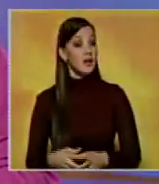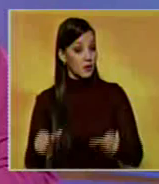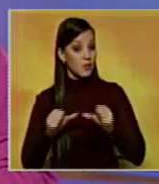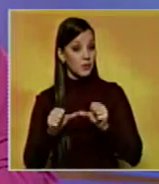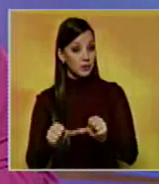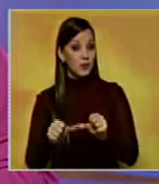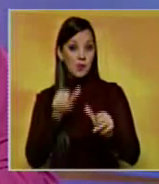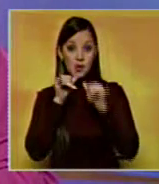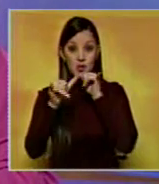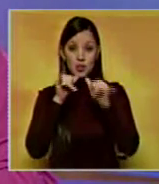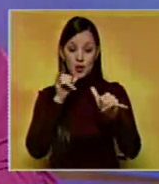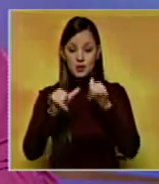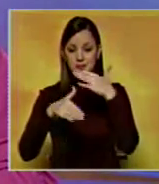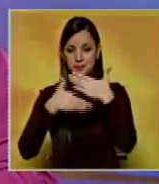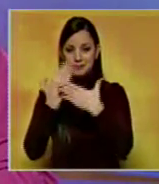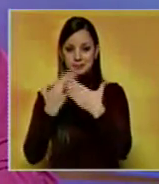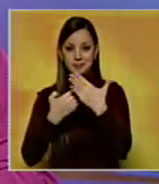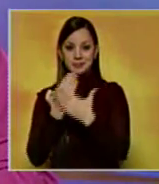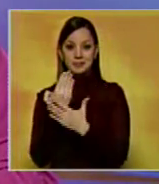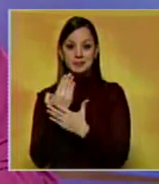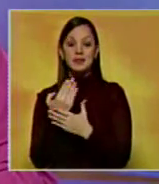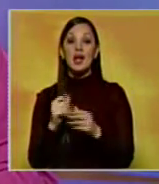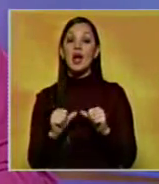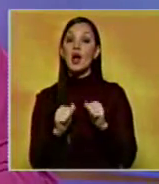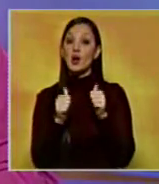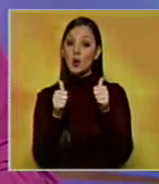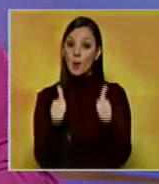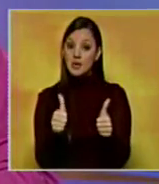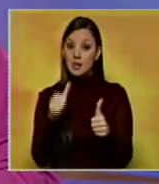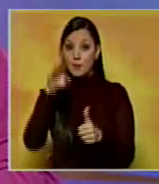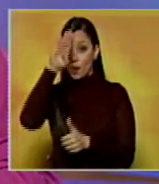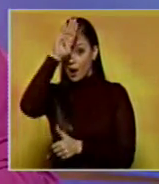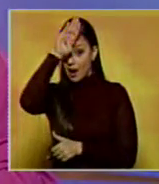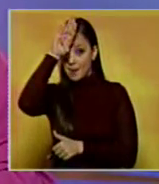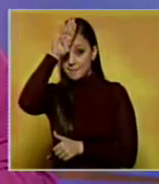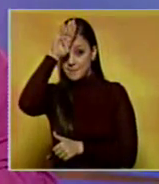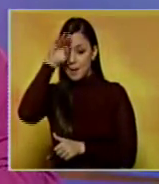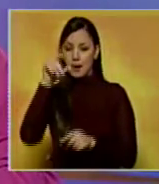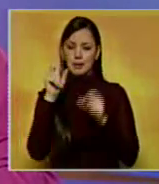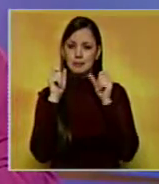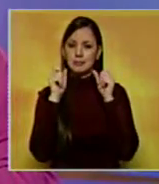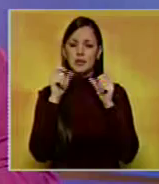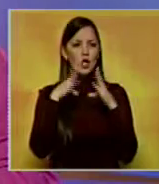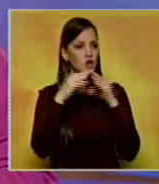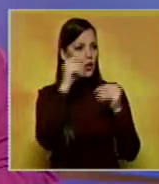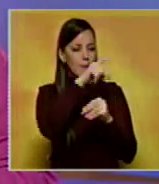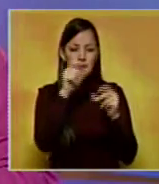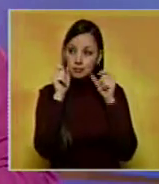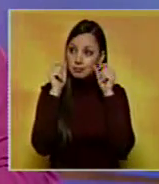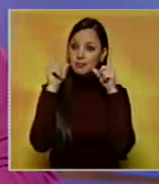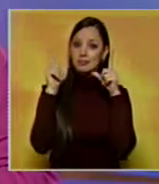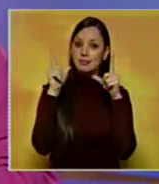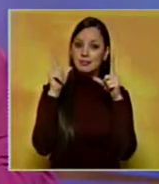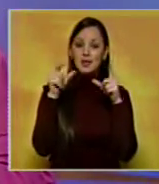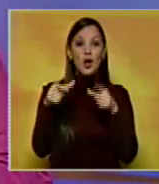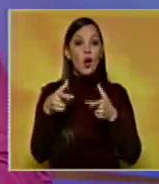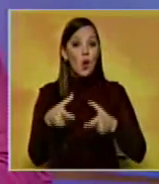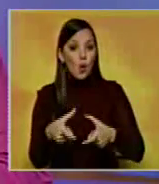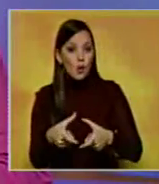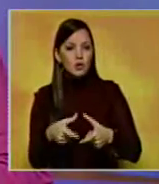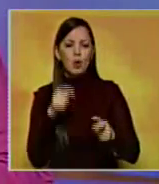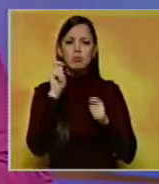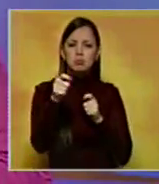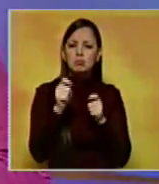Y seguimos con las noticias del entretenimiento y comenzamos con el Papa Francisco, que sorprendió a todos con la edición de un disco de